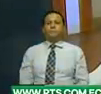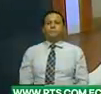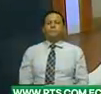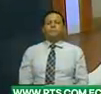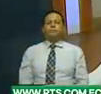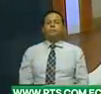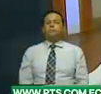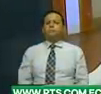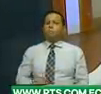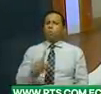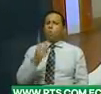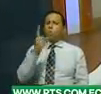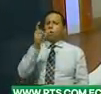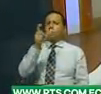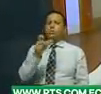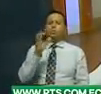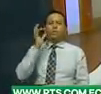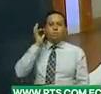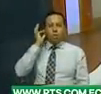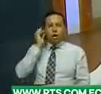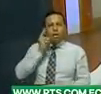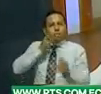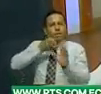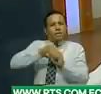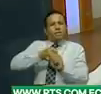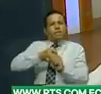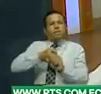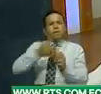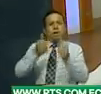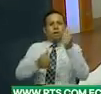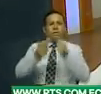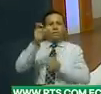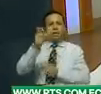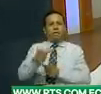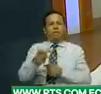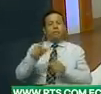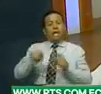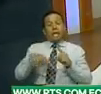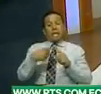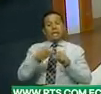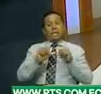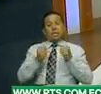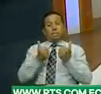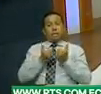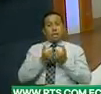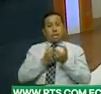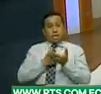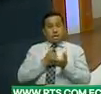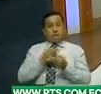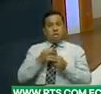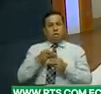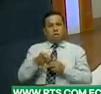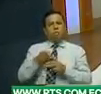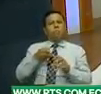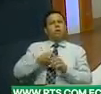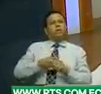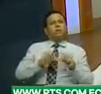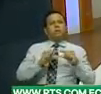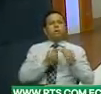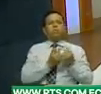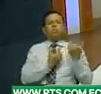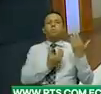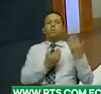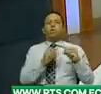Es la única mujer en la papeleta electoral presidencial. La ex asambleísta Jimena Peña participa por el movimiento Alianza País, lista